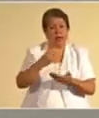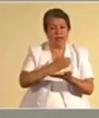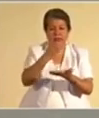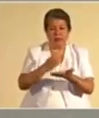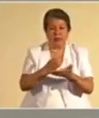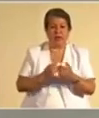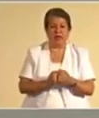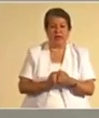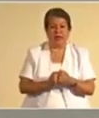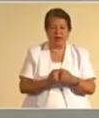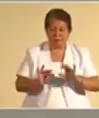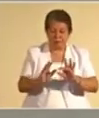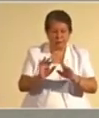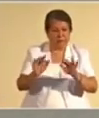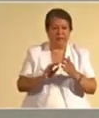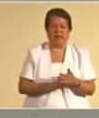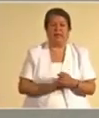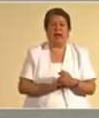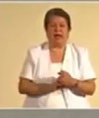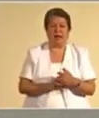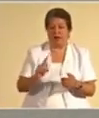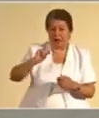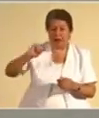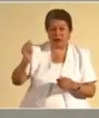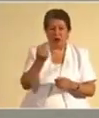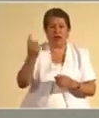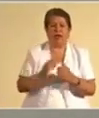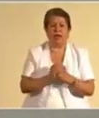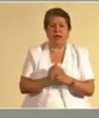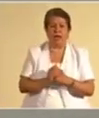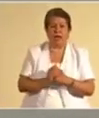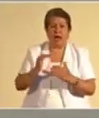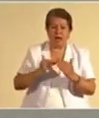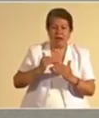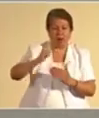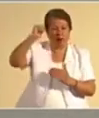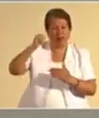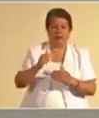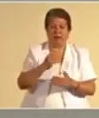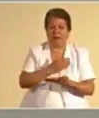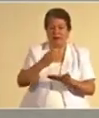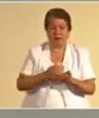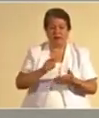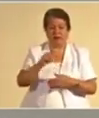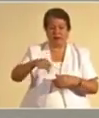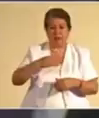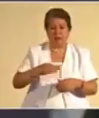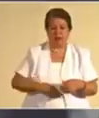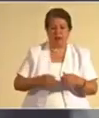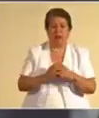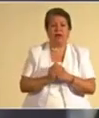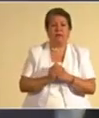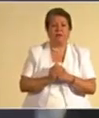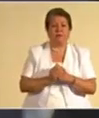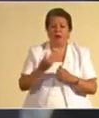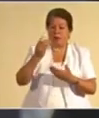ciudad digital a la altura de los ciudadanos toluqueños. Candidato, muchas